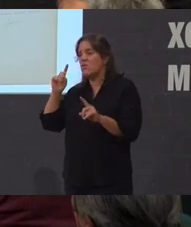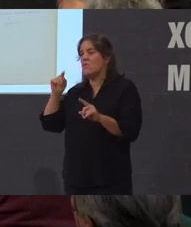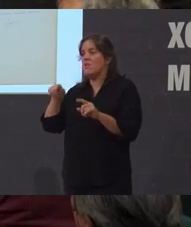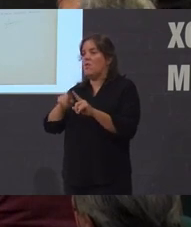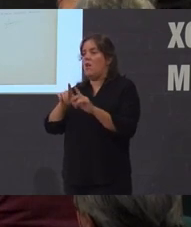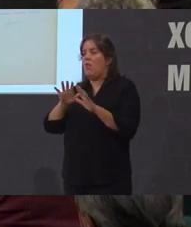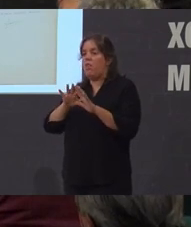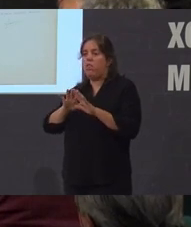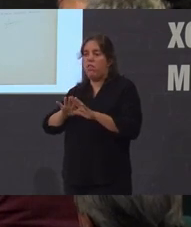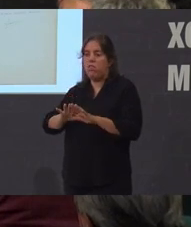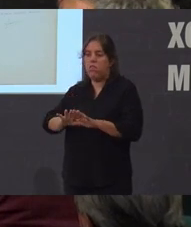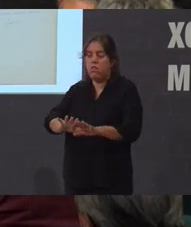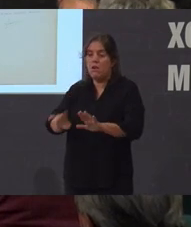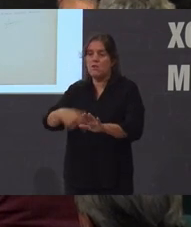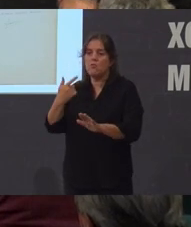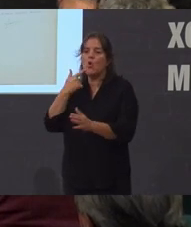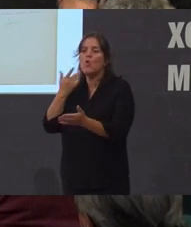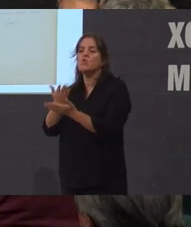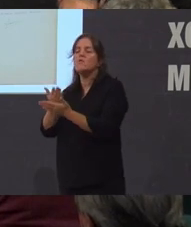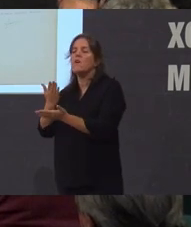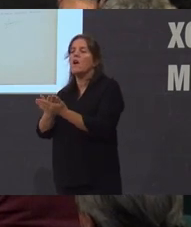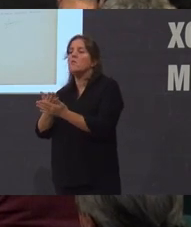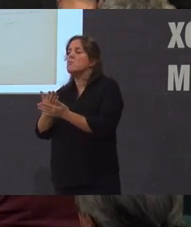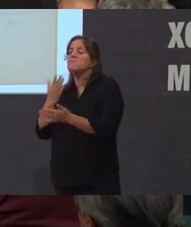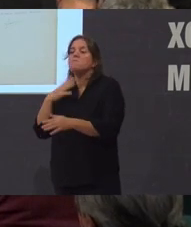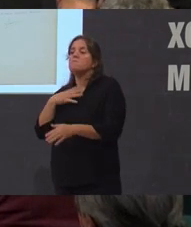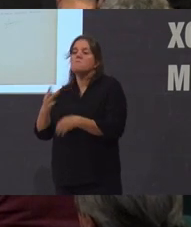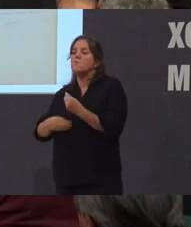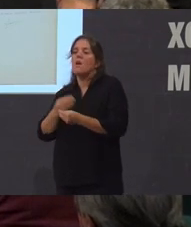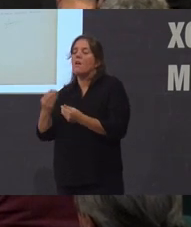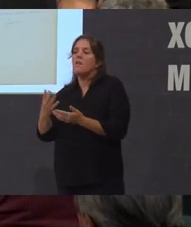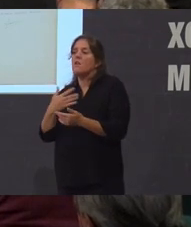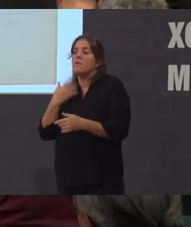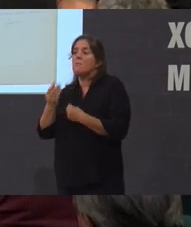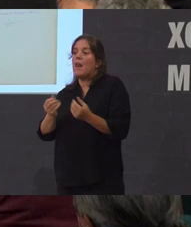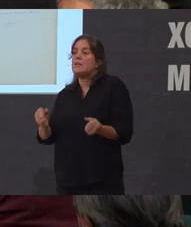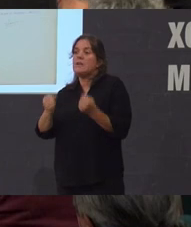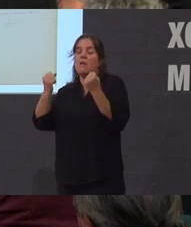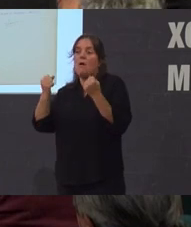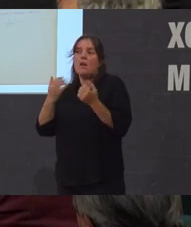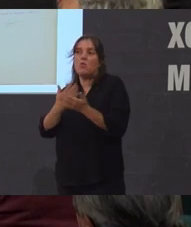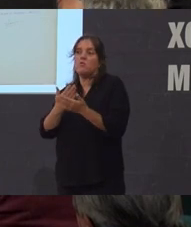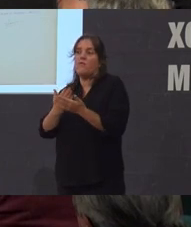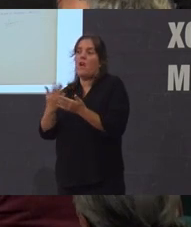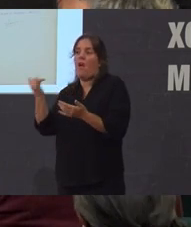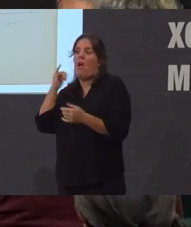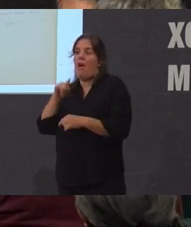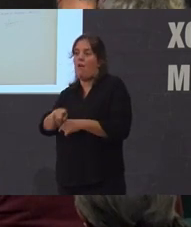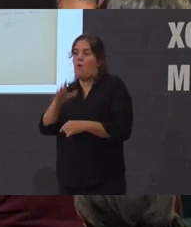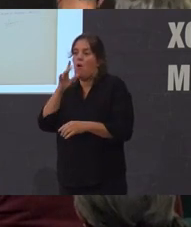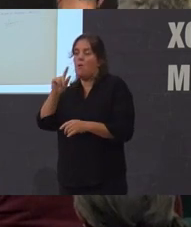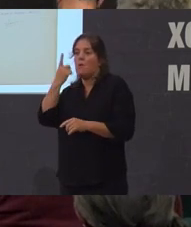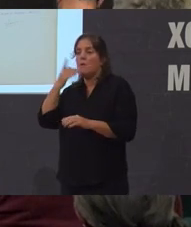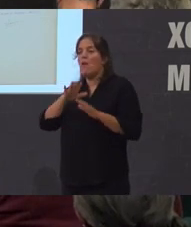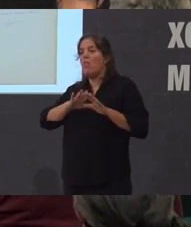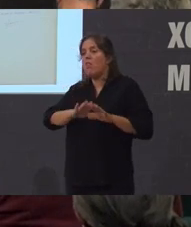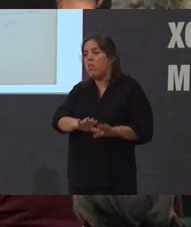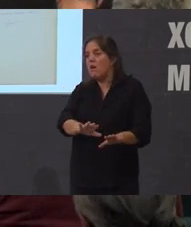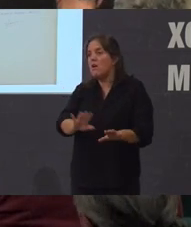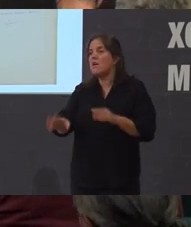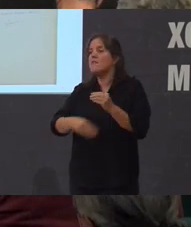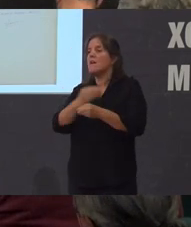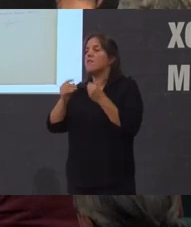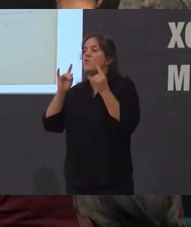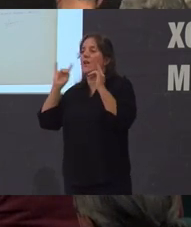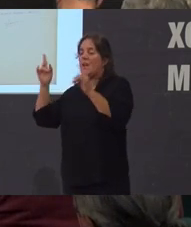despois justificamos todo o que se poida facer con eles. E o que se pode facer, o que puderon facer con eles están facendo é unha